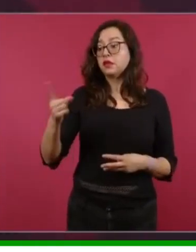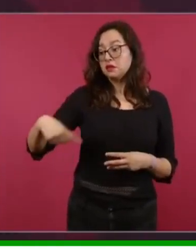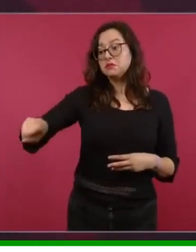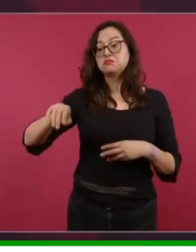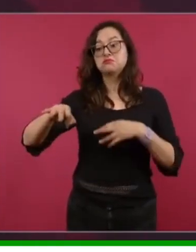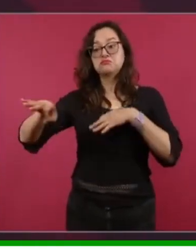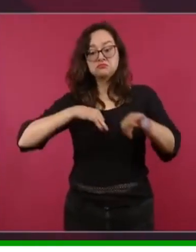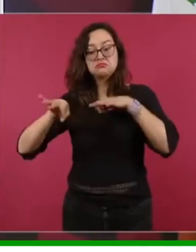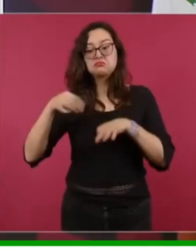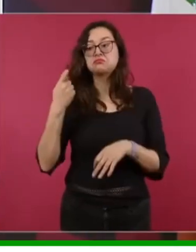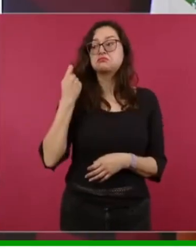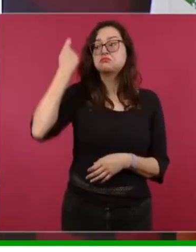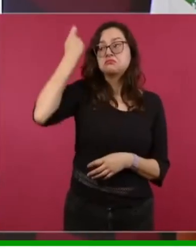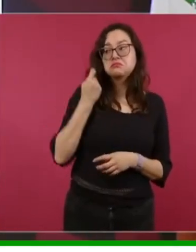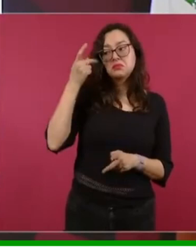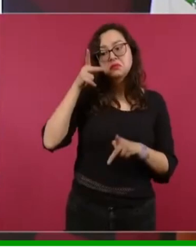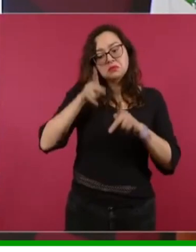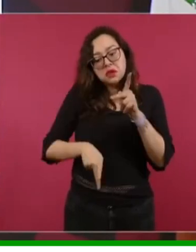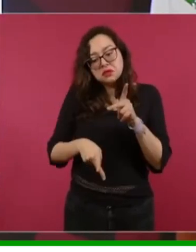trabajadores,